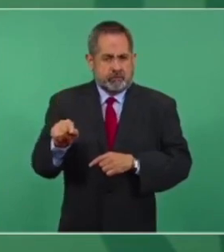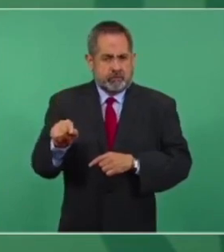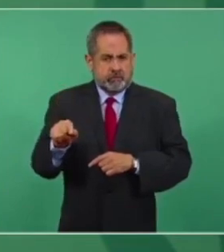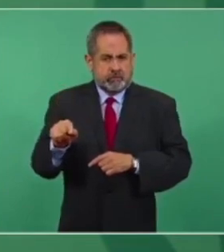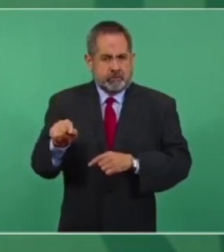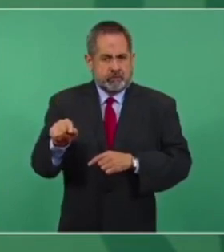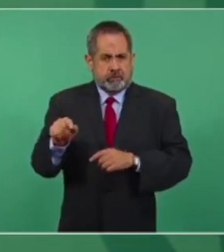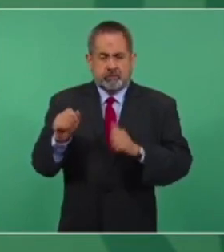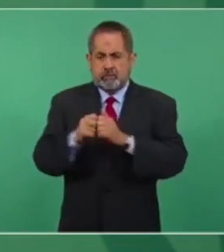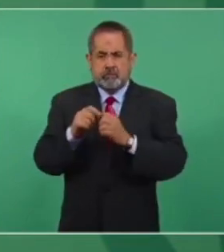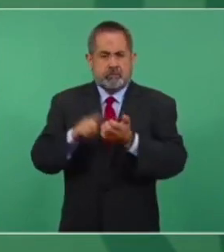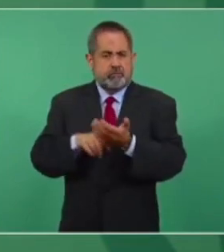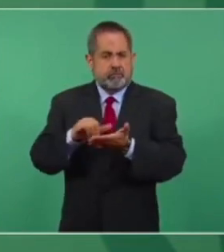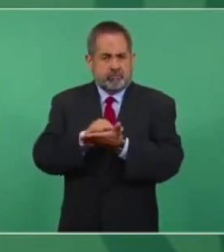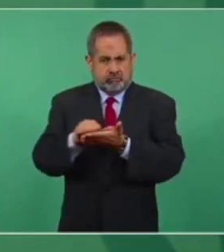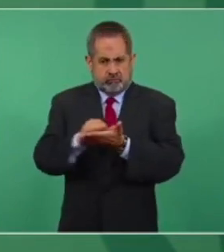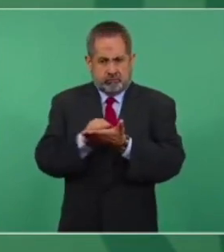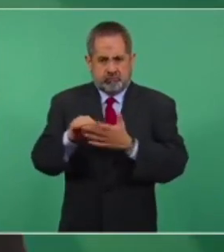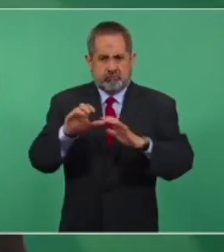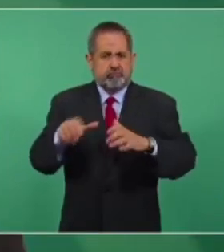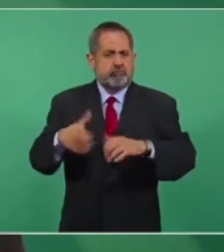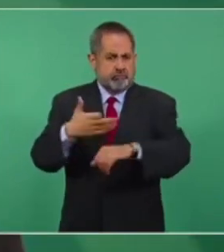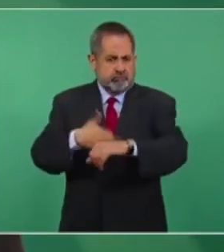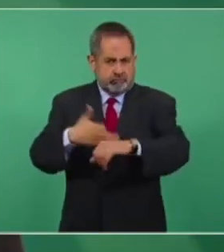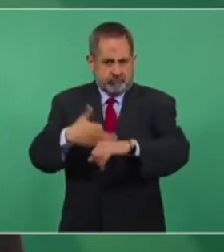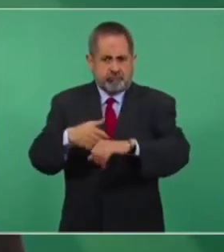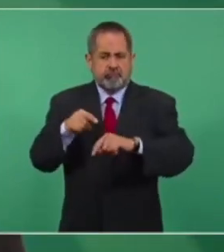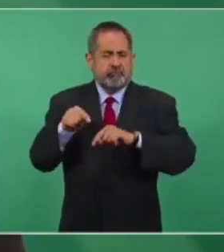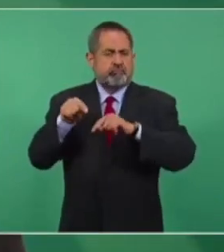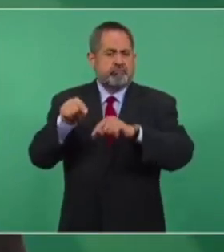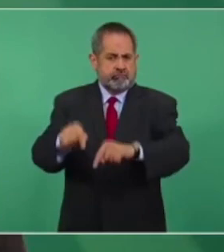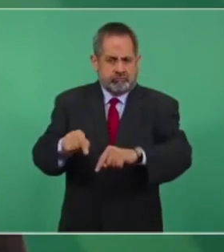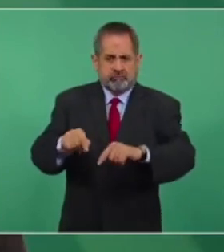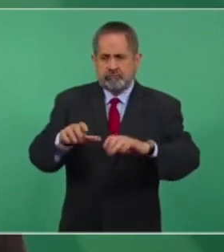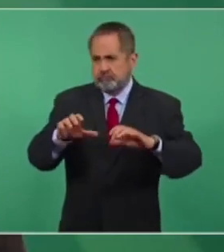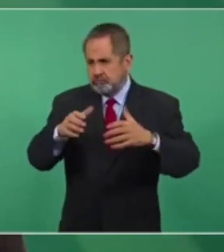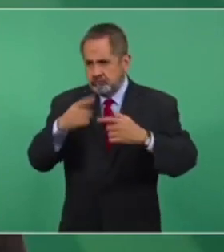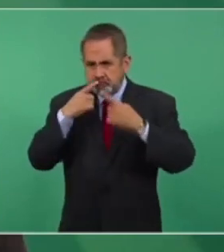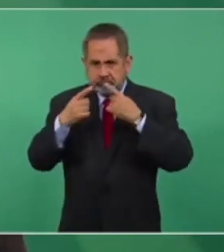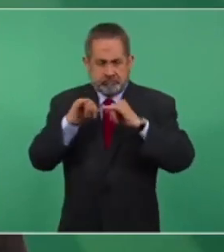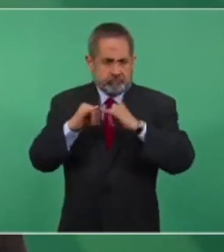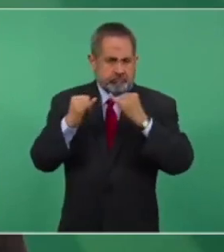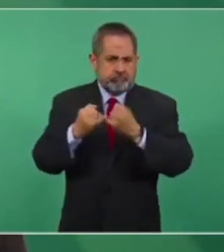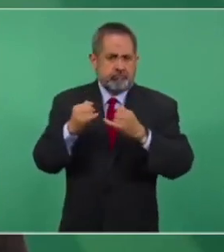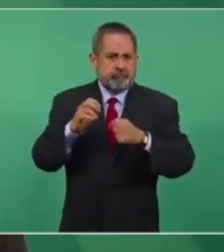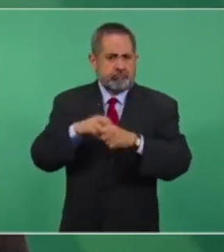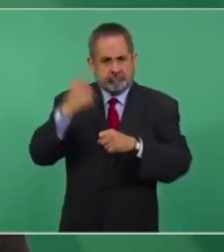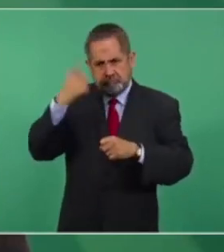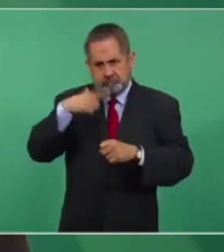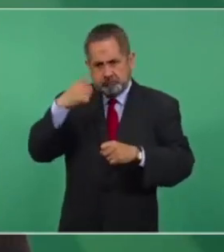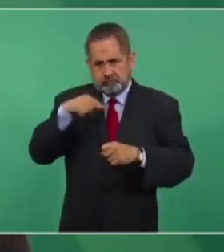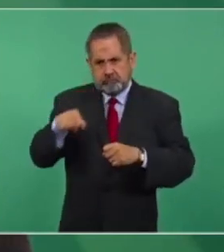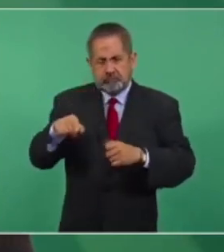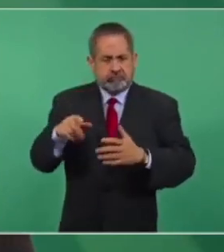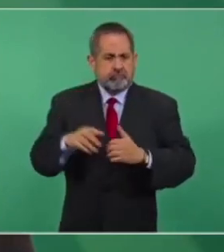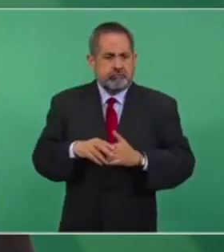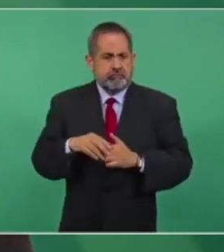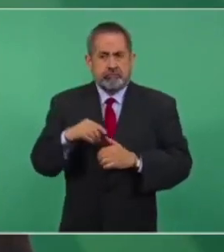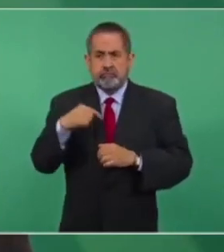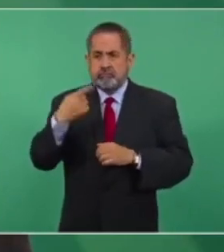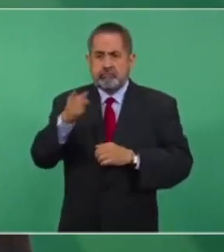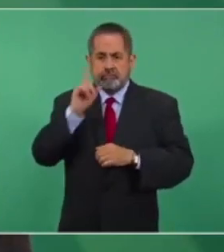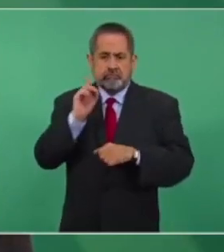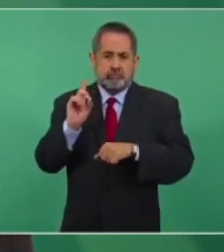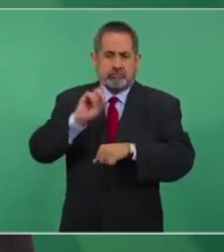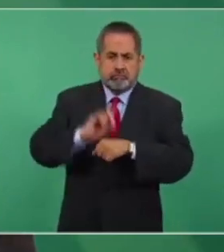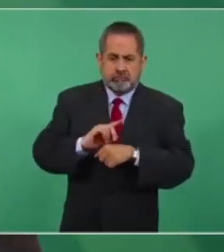llegamos a Nueva York en la tarde, tenemos esa reunión en la noche, al día siguiente ya